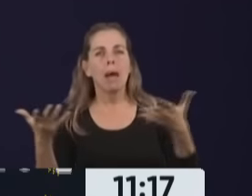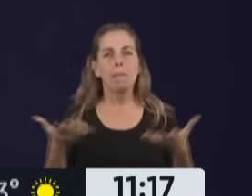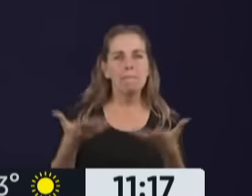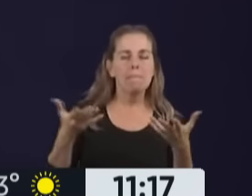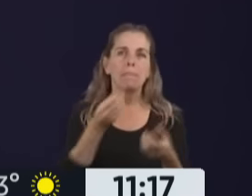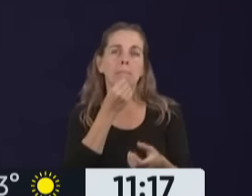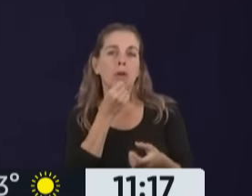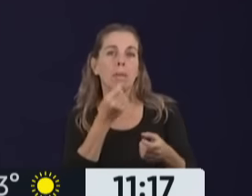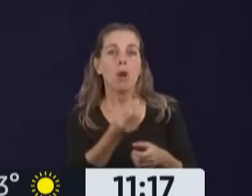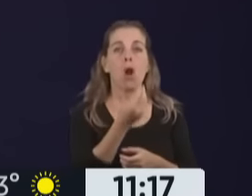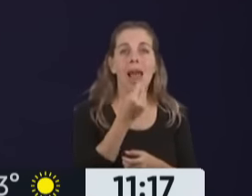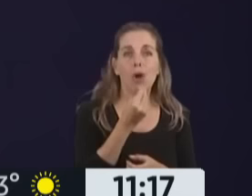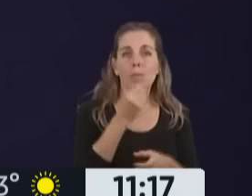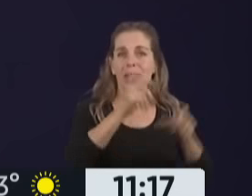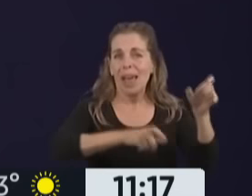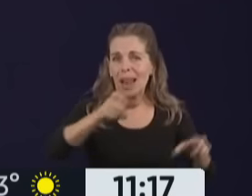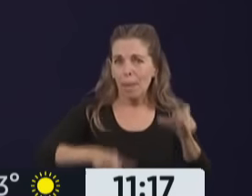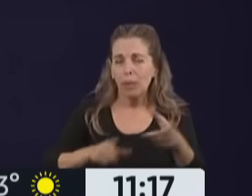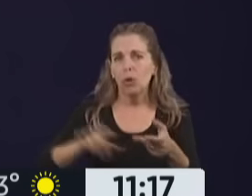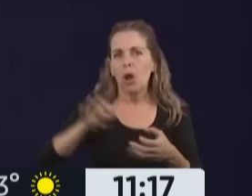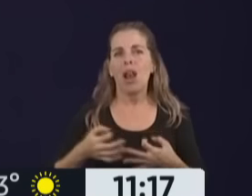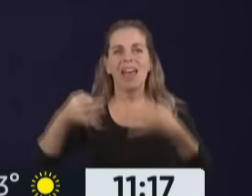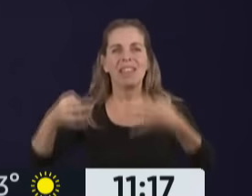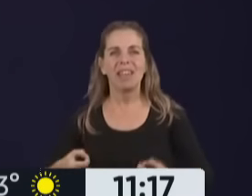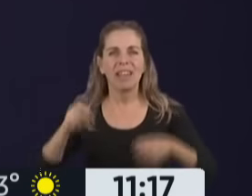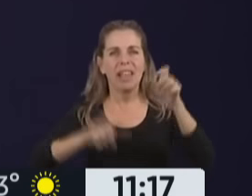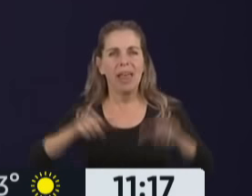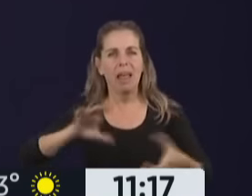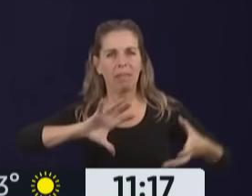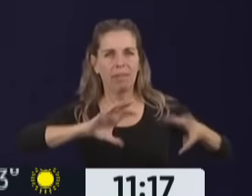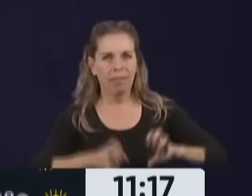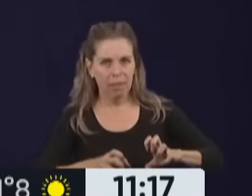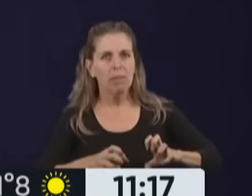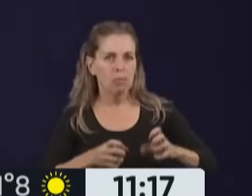la comida de la gente o que juegan con la dignidad de las personas. La verdad es que es mucho más